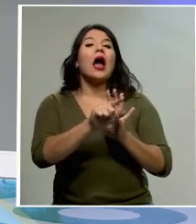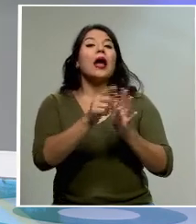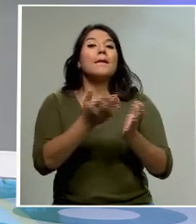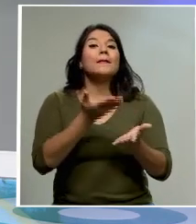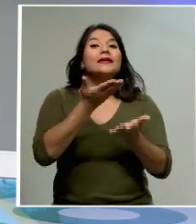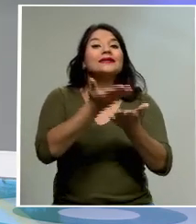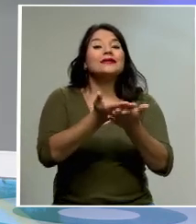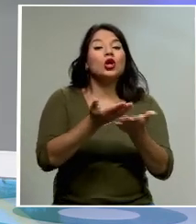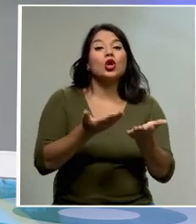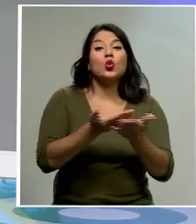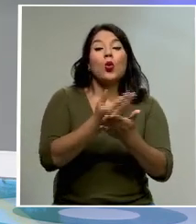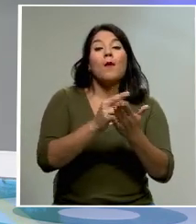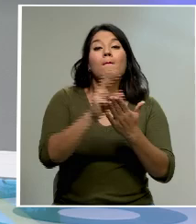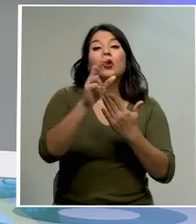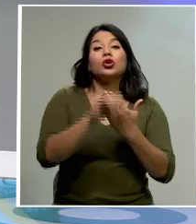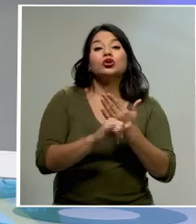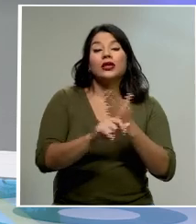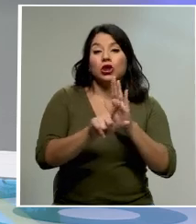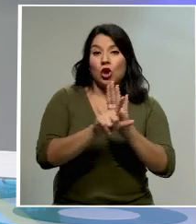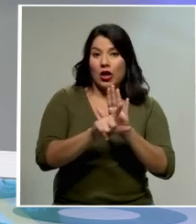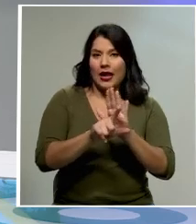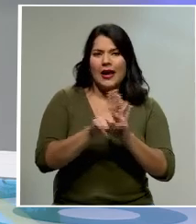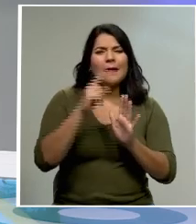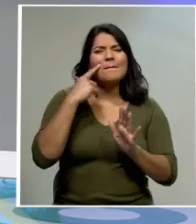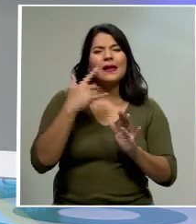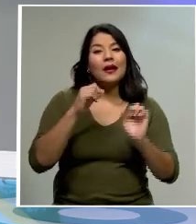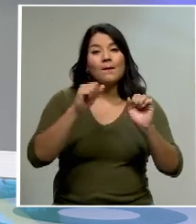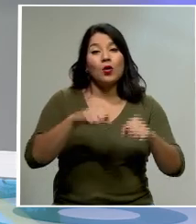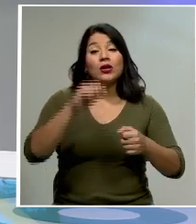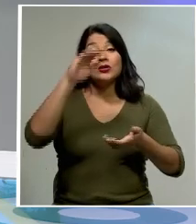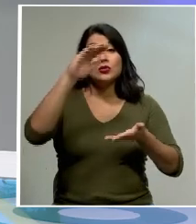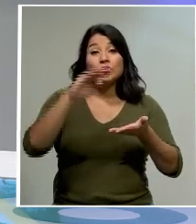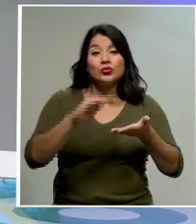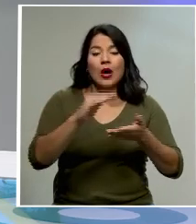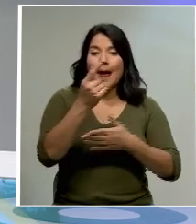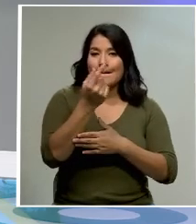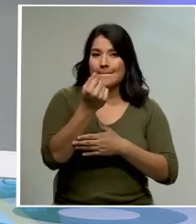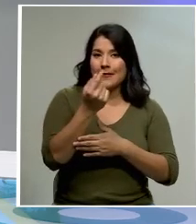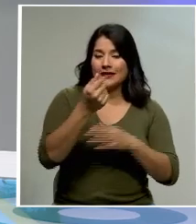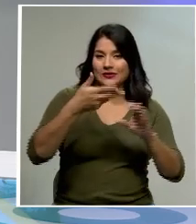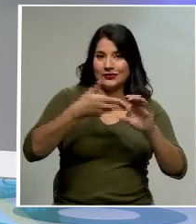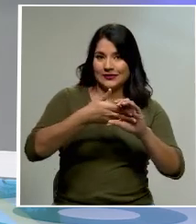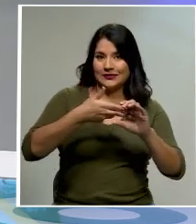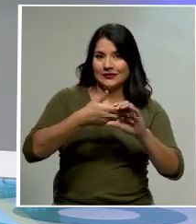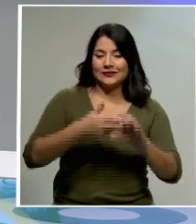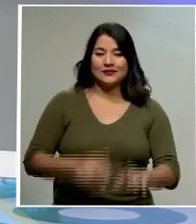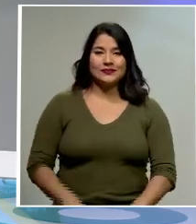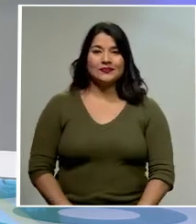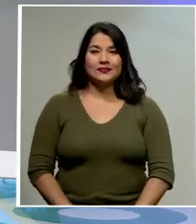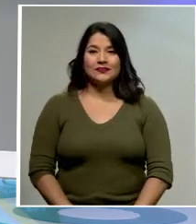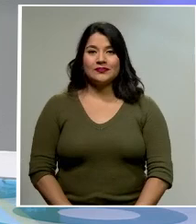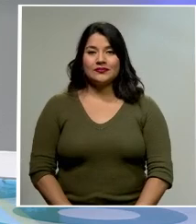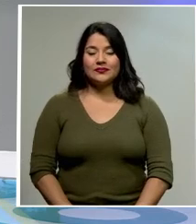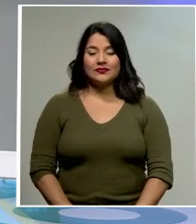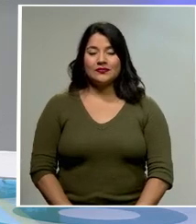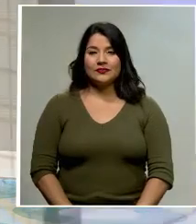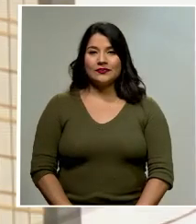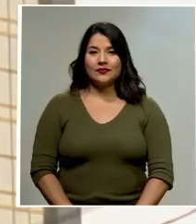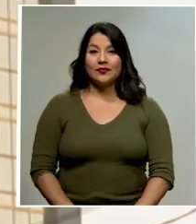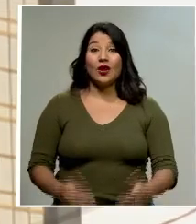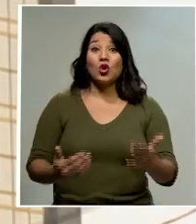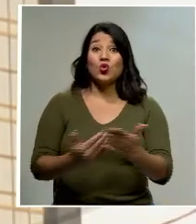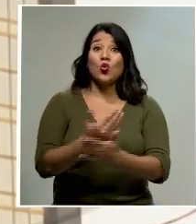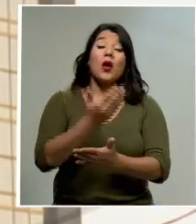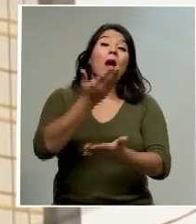un nuevo proyecto de ley que busca reducir el precio de las gasolinas. Una